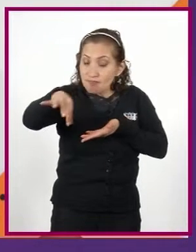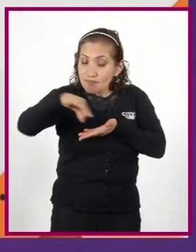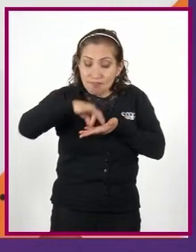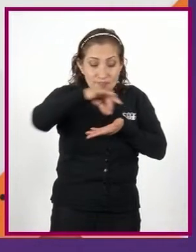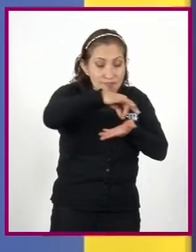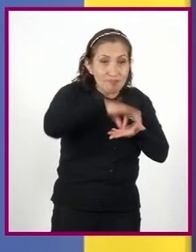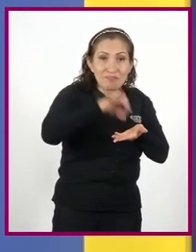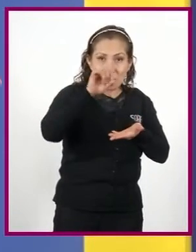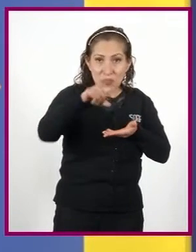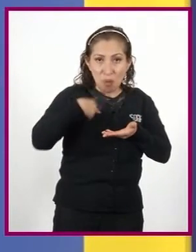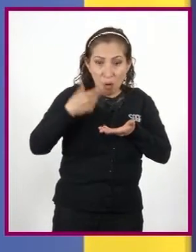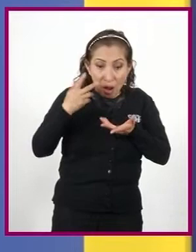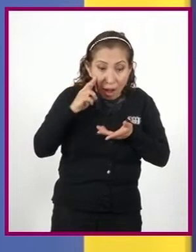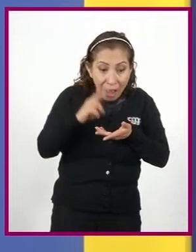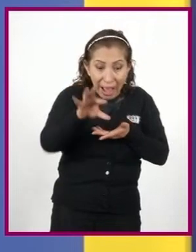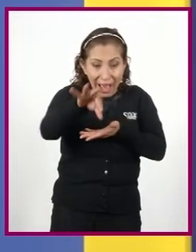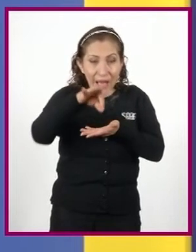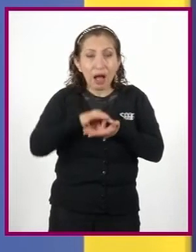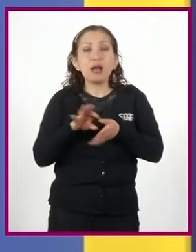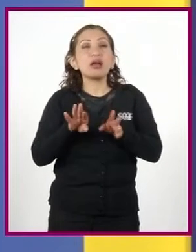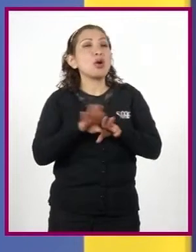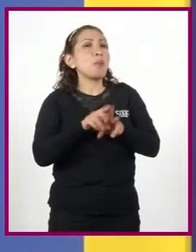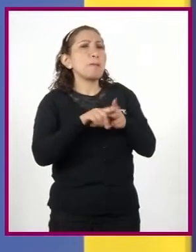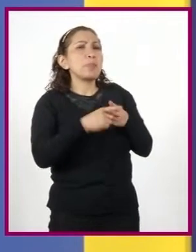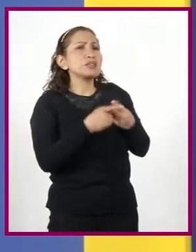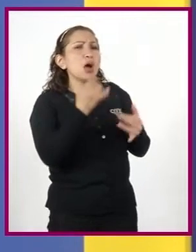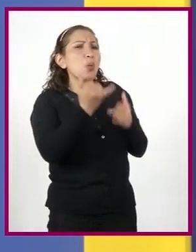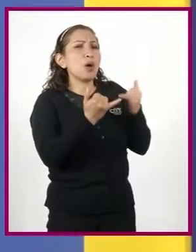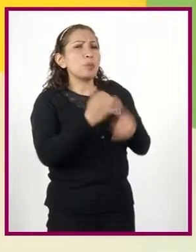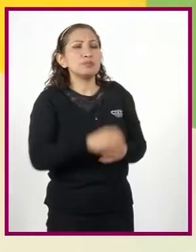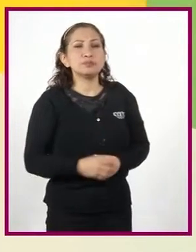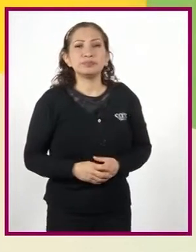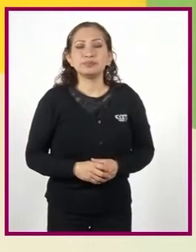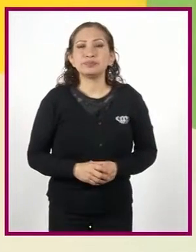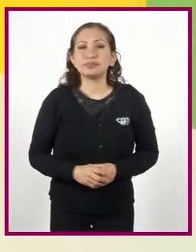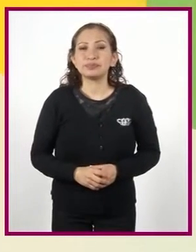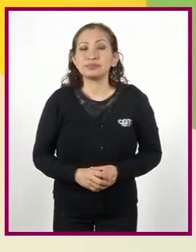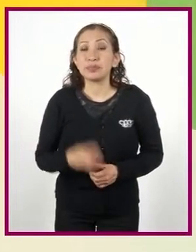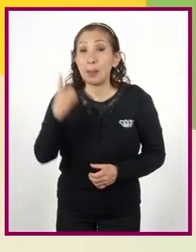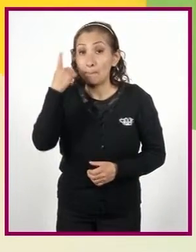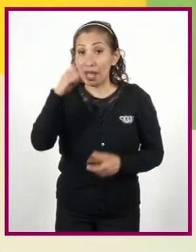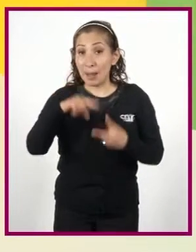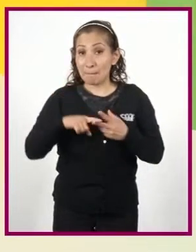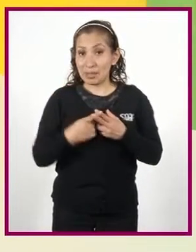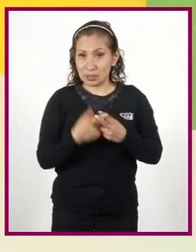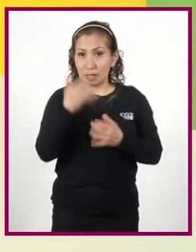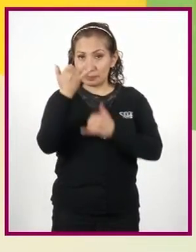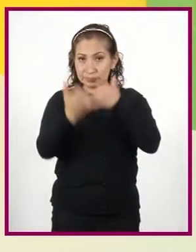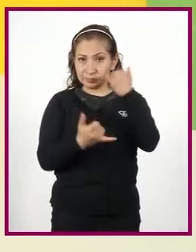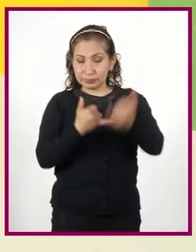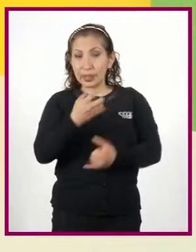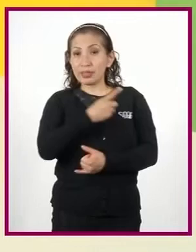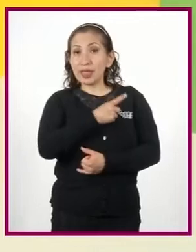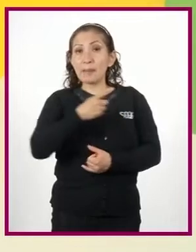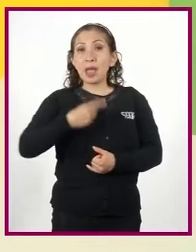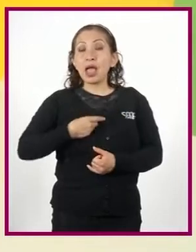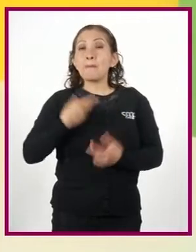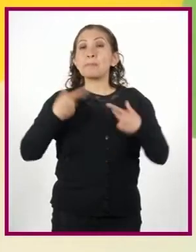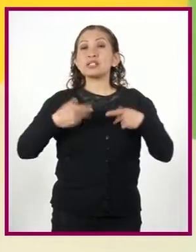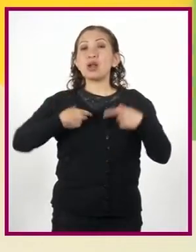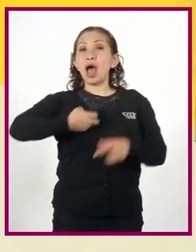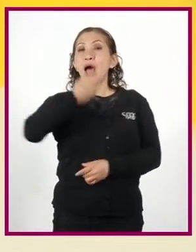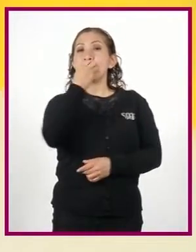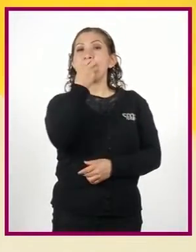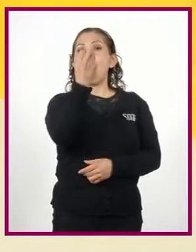los tableros. ¿Y cómo comienza el juego, maestra Cintia? Para comenzar a jugar debe haber un gritón,